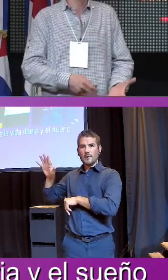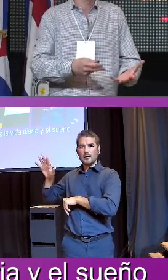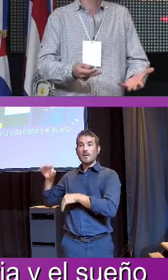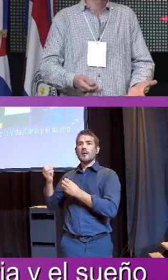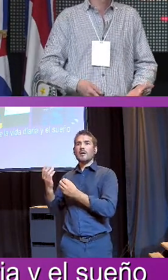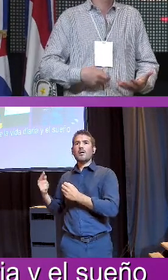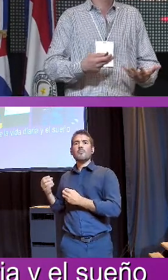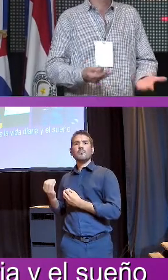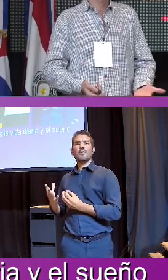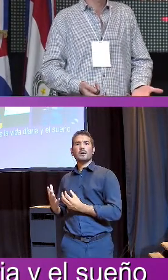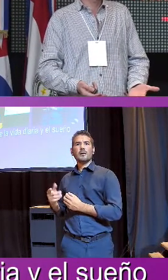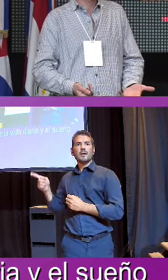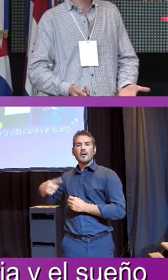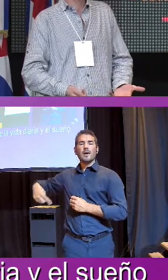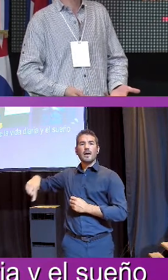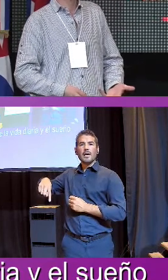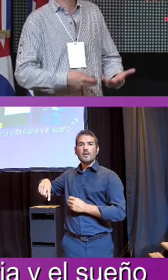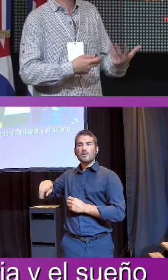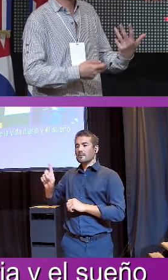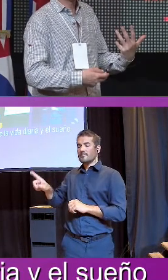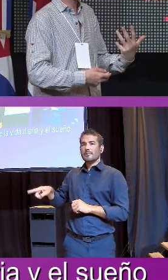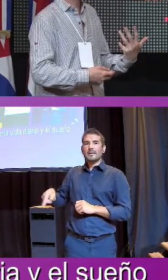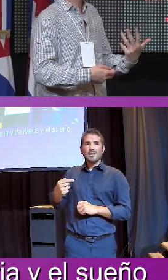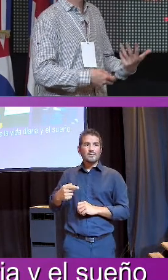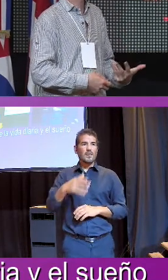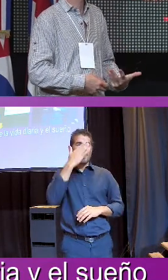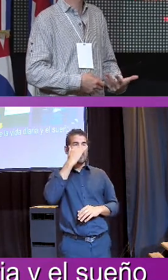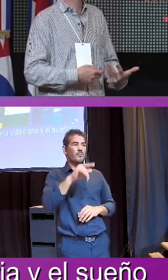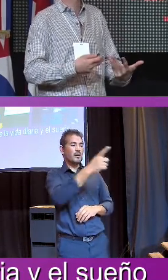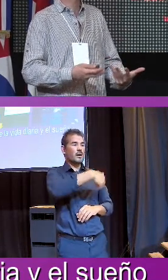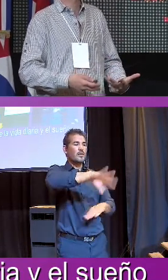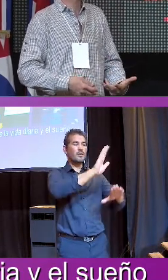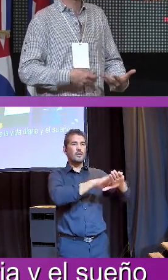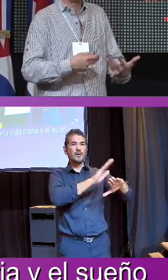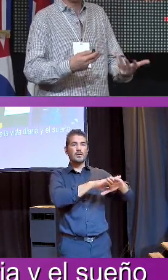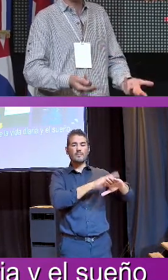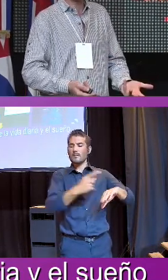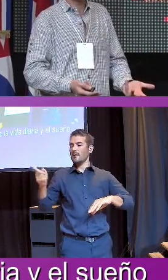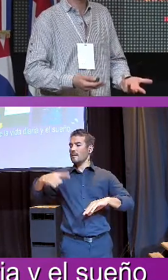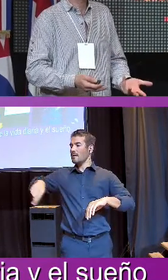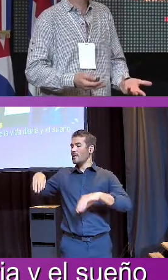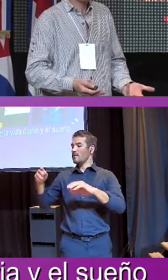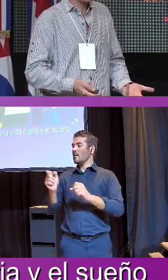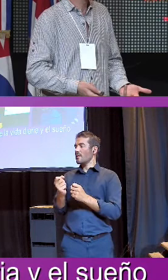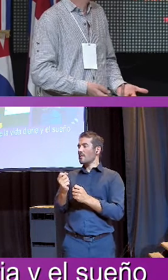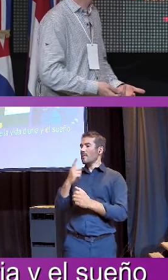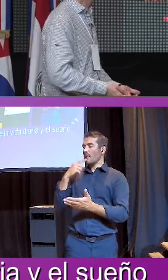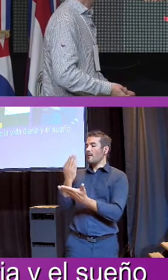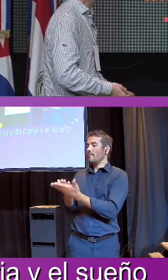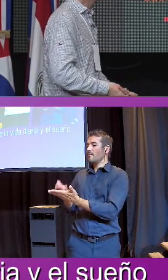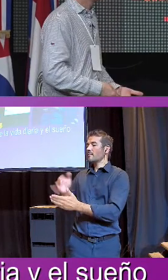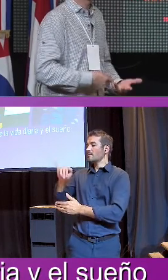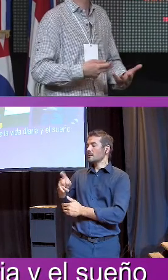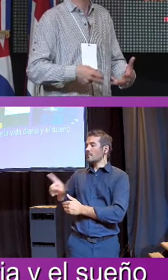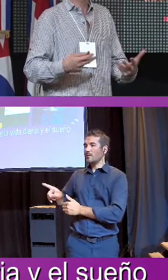de ética tiene que estar justificado, entonces son en general los que entran al estudio en Israel personas que tienen conductas muy